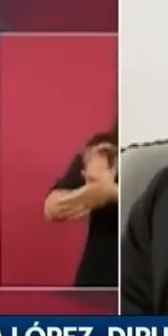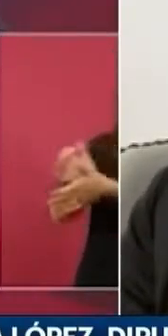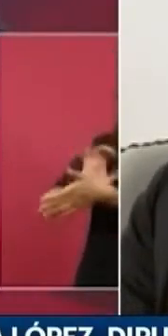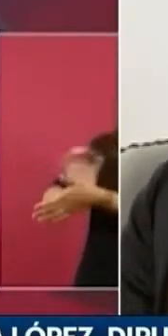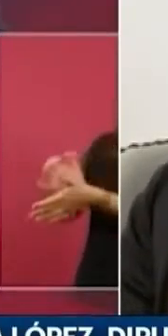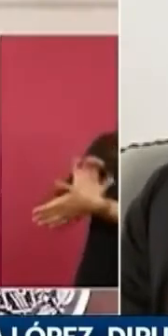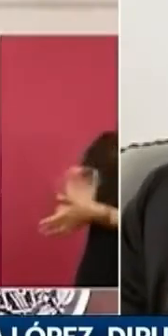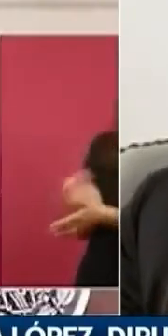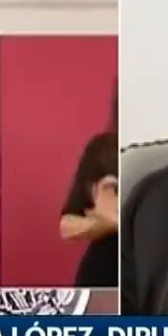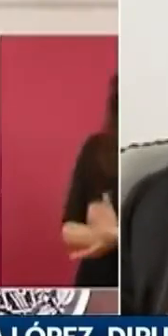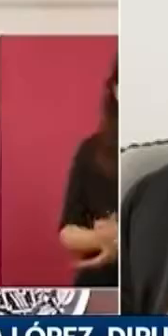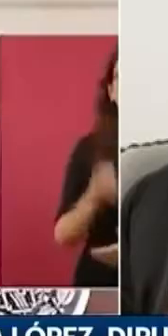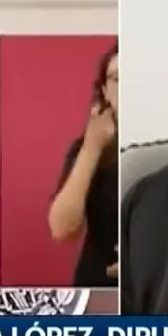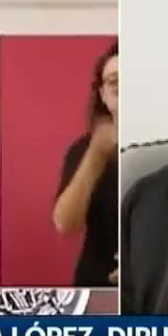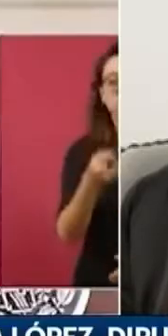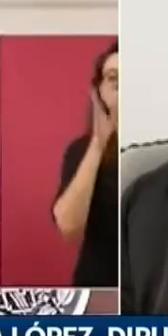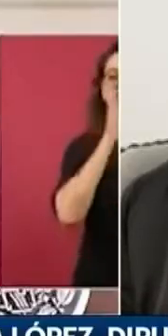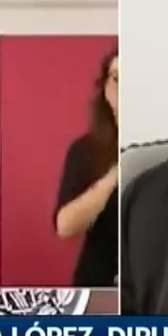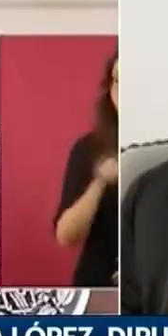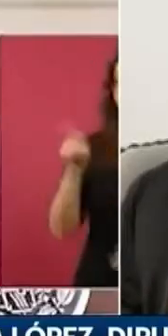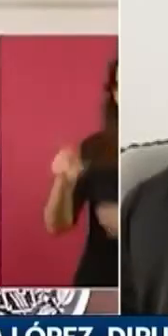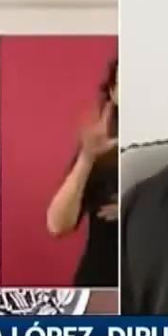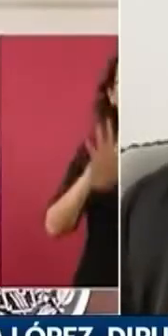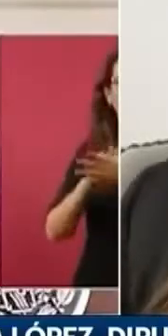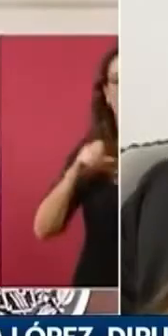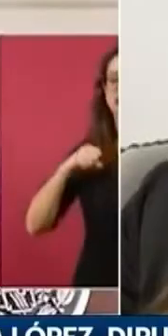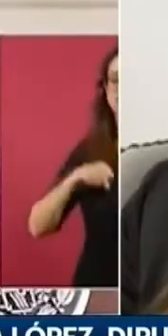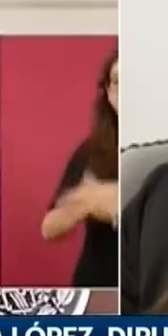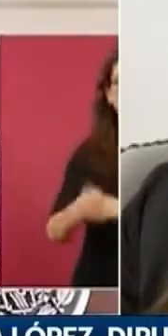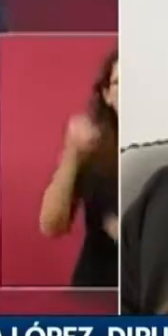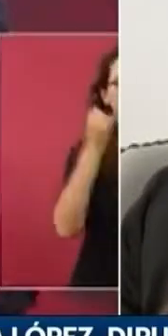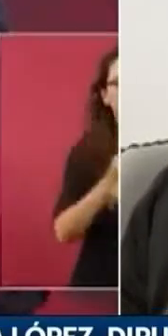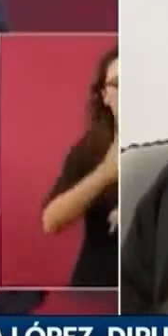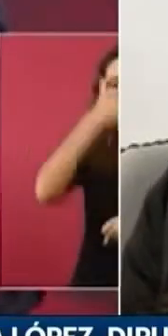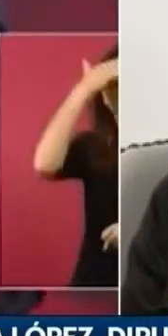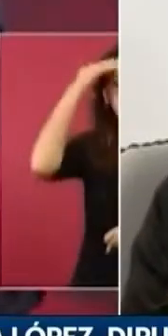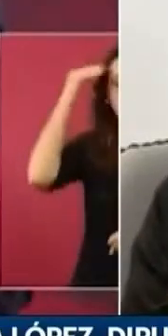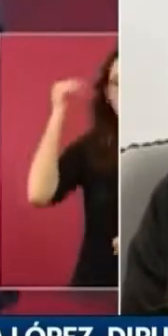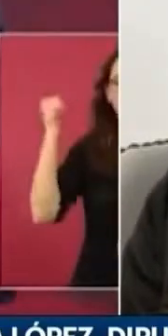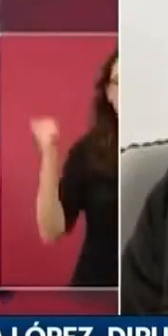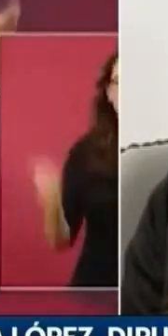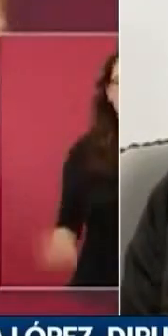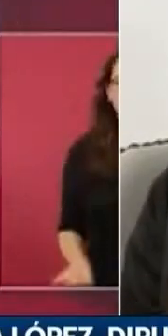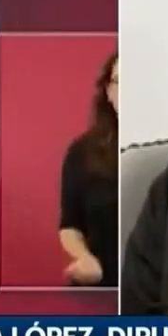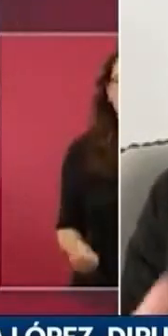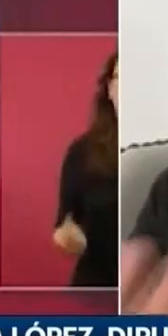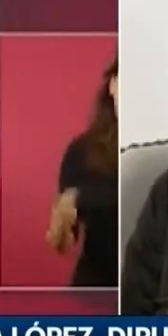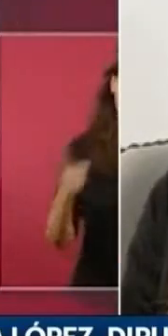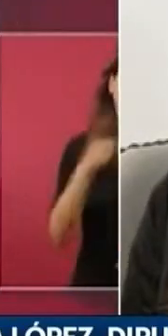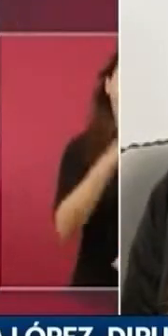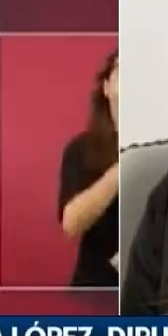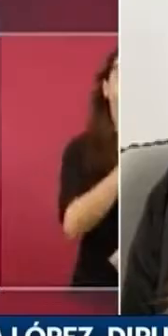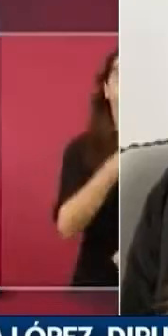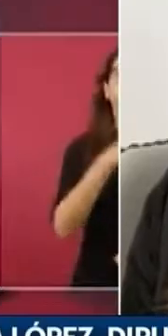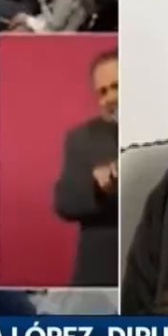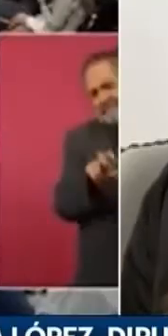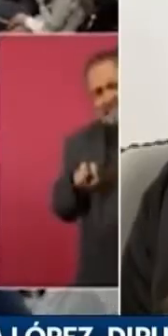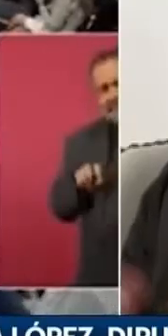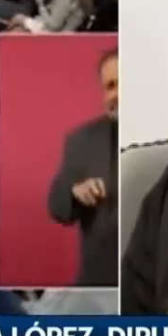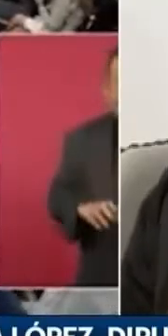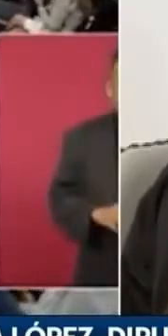presidente sí ha sido ha paralizado esta operación de la alianza y se ha generado, pues, sobre todo